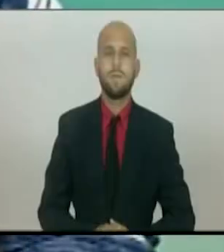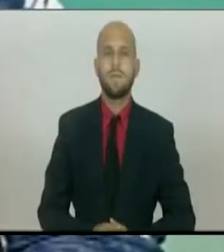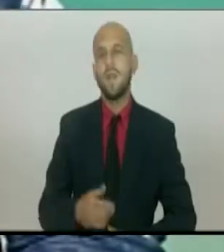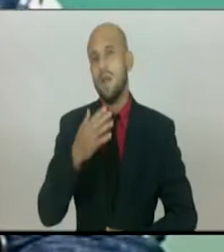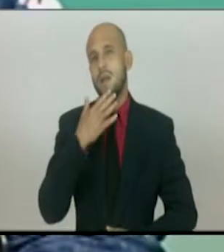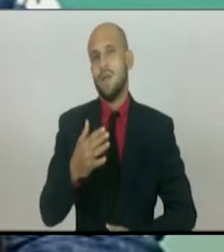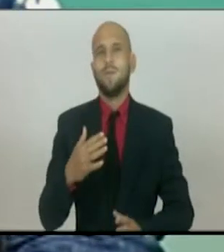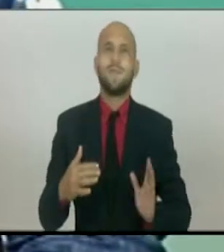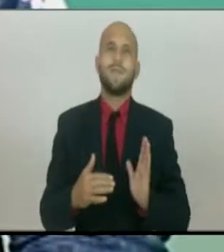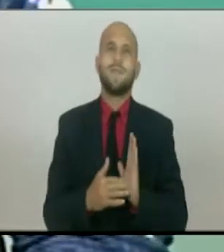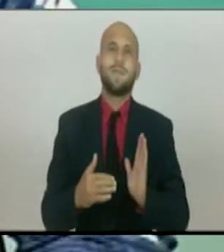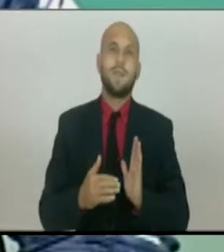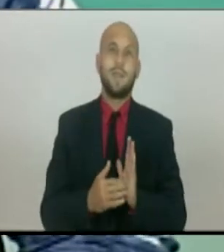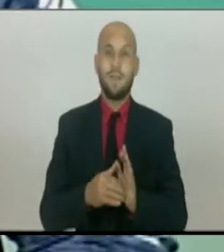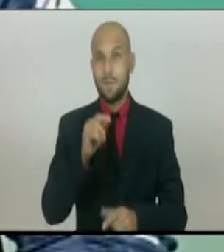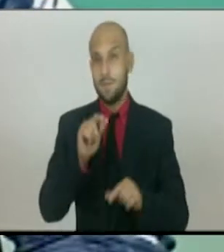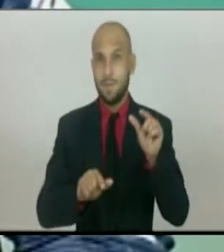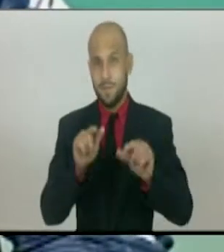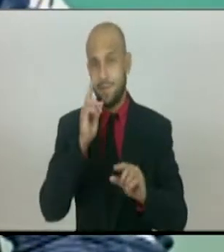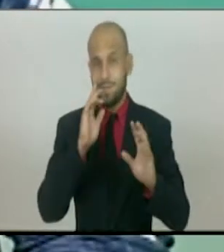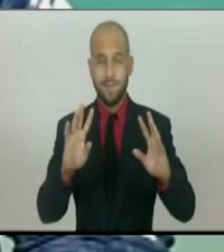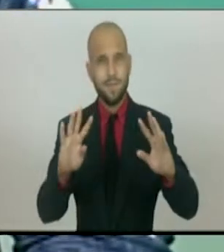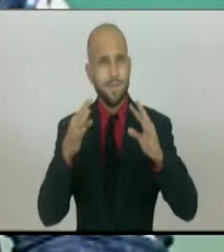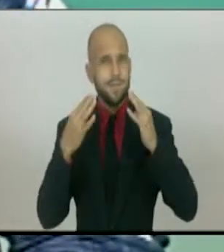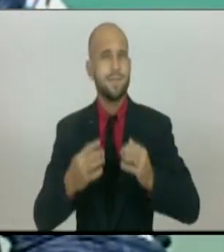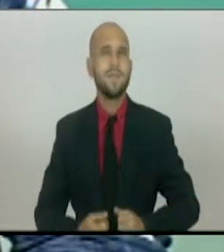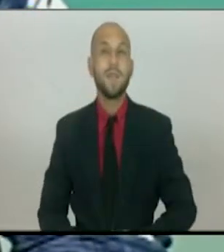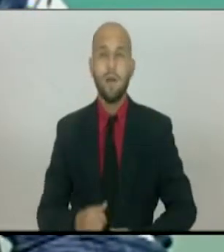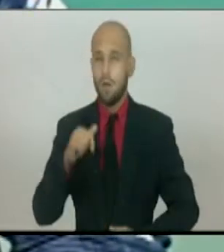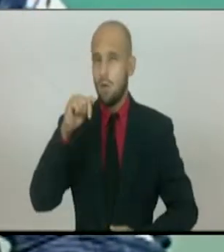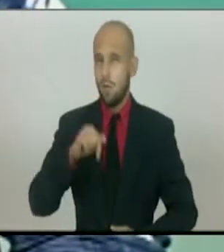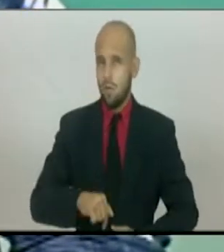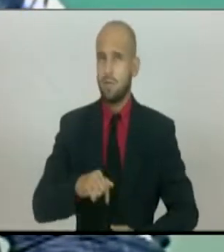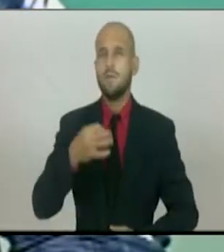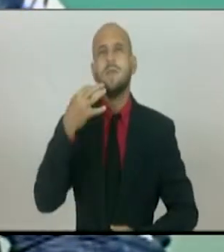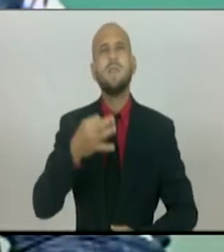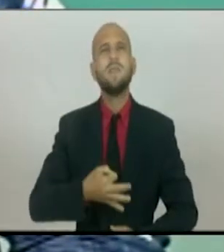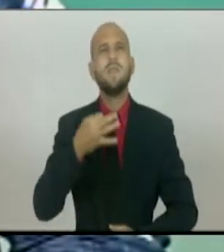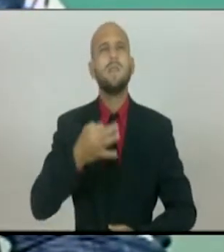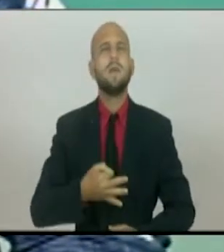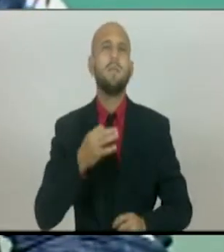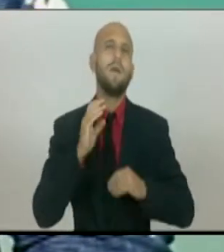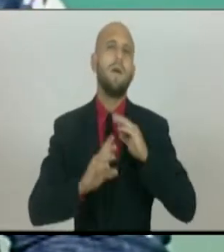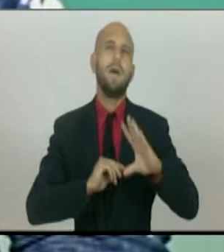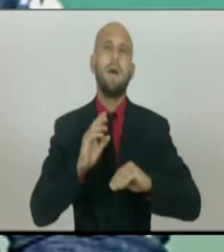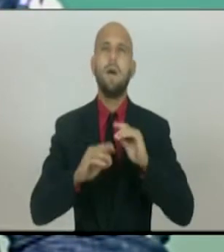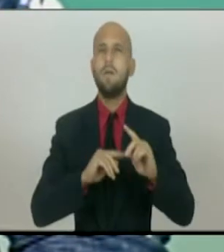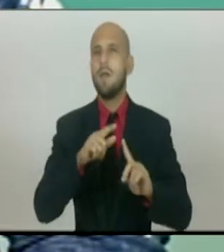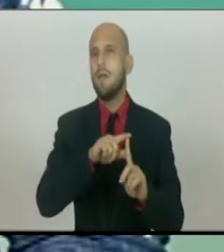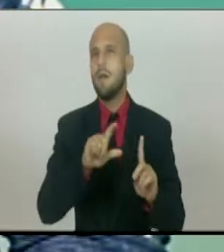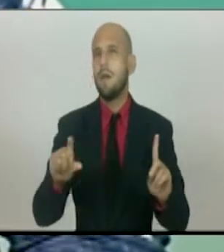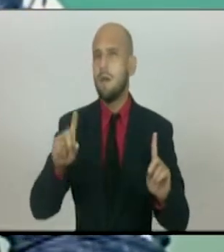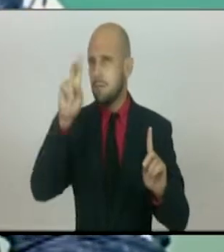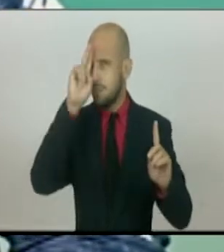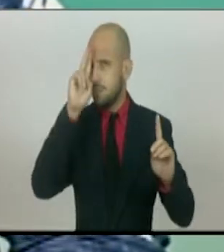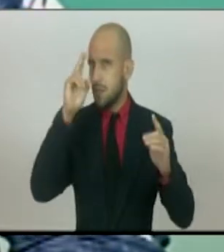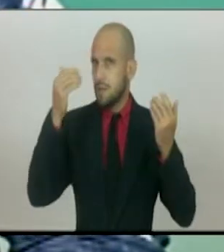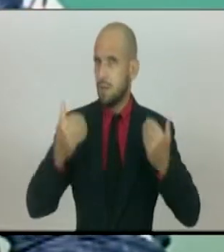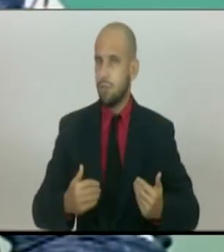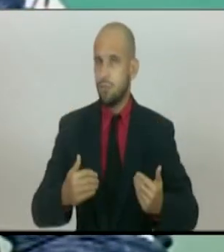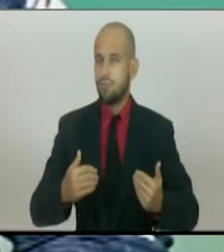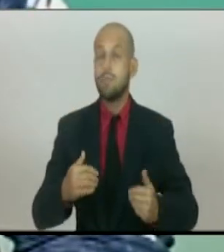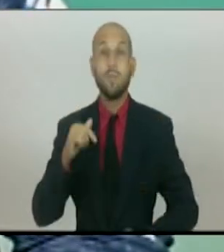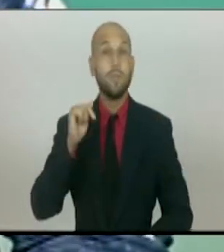Buenas tardes, amigas y amigos televidentes. En este programa en el que siempre se abordan temas de salud, hoy vamos a conversar sobre un